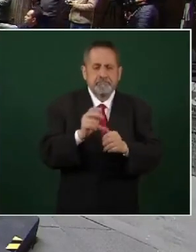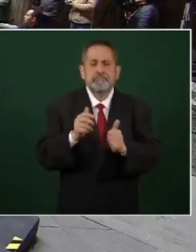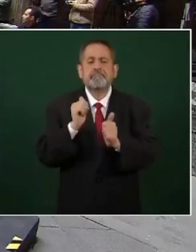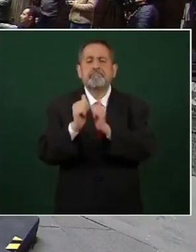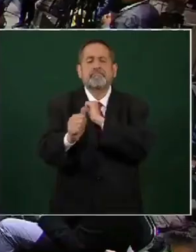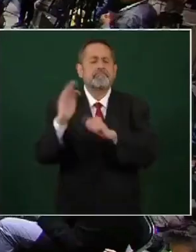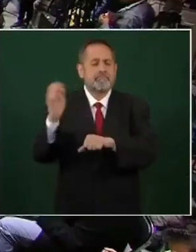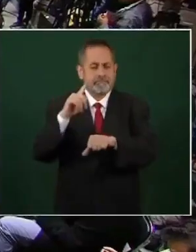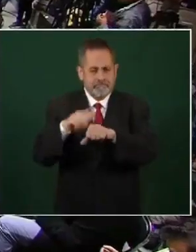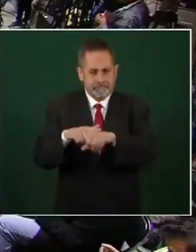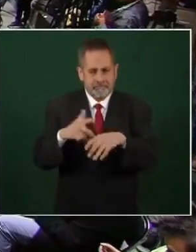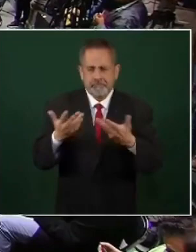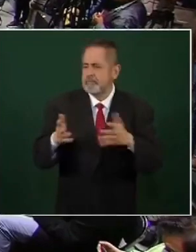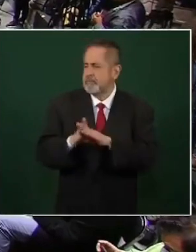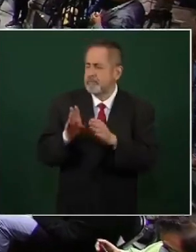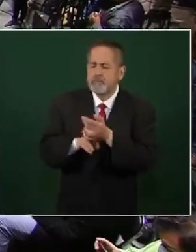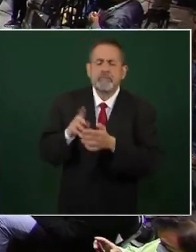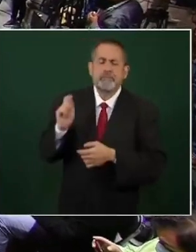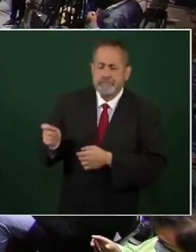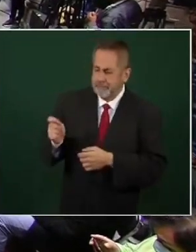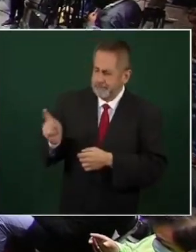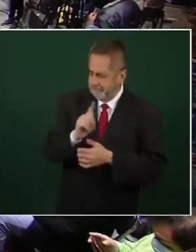y la situación